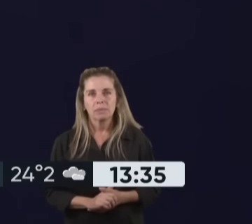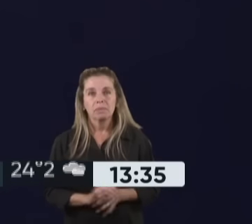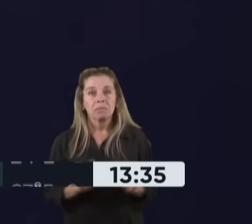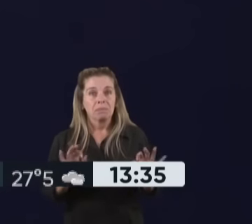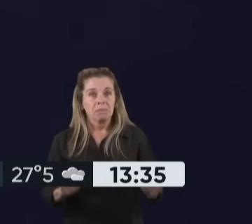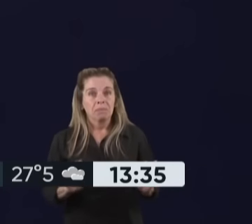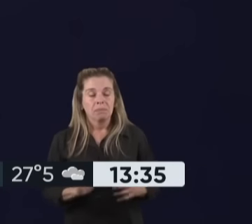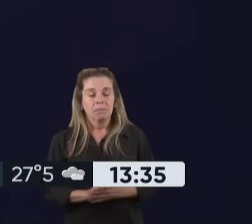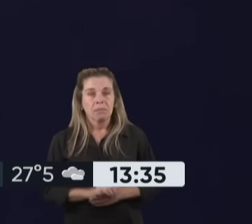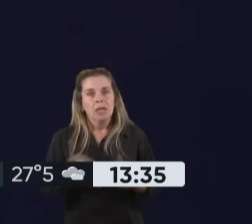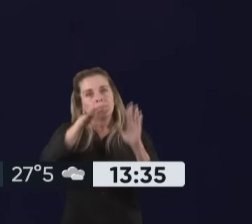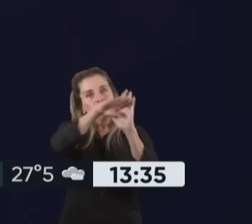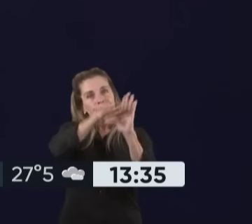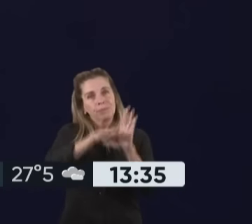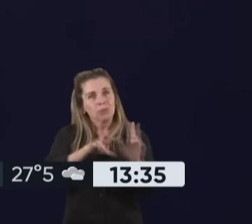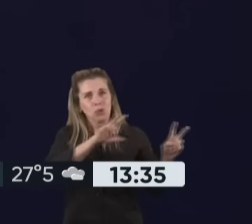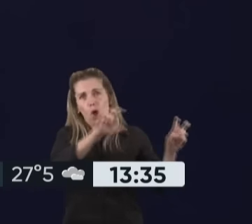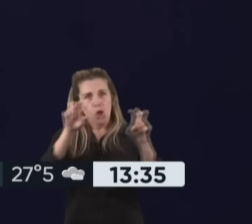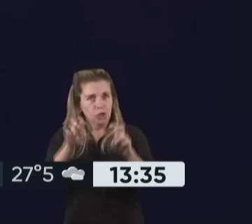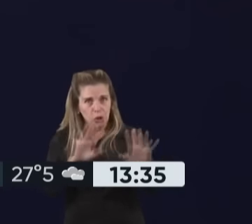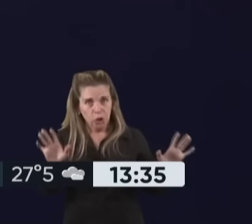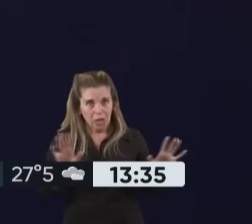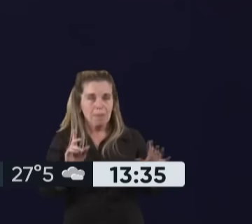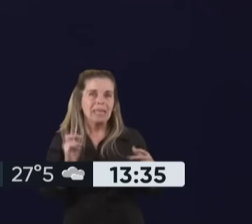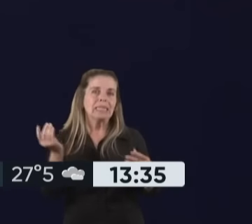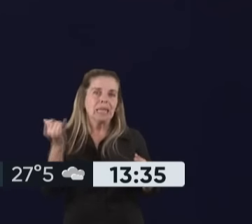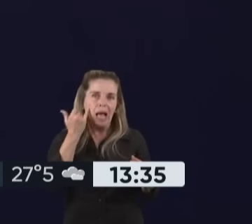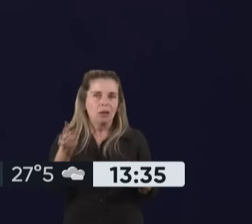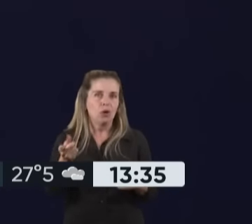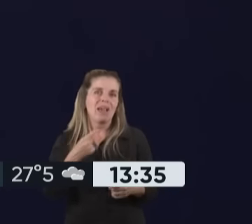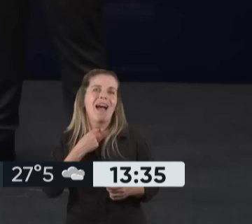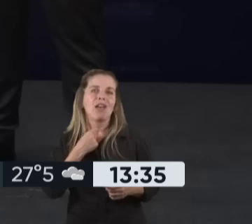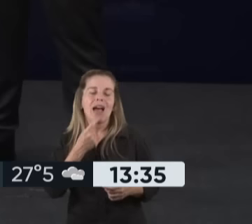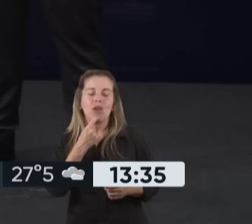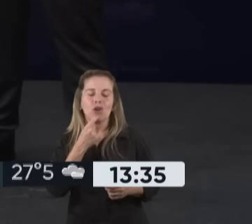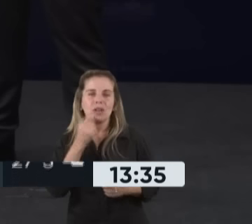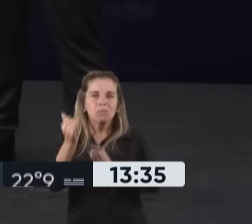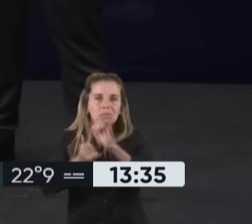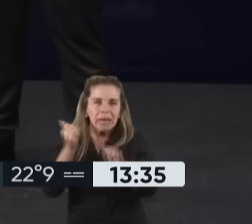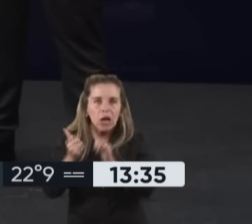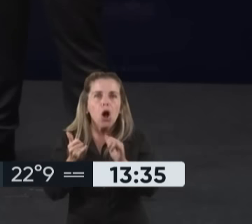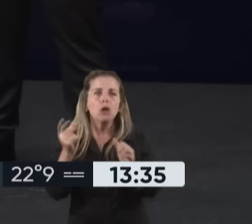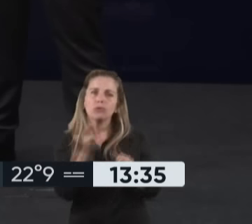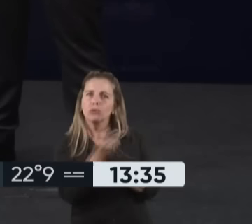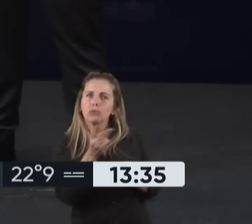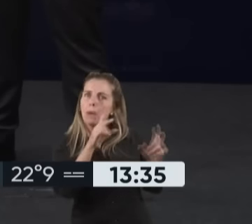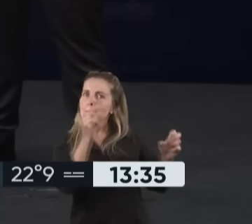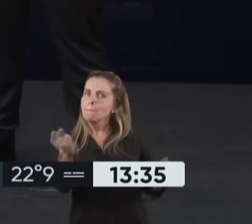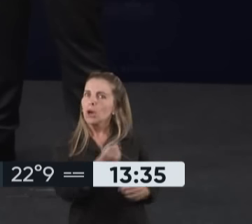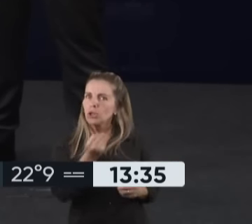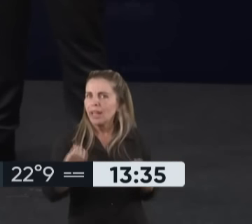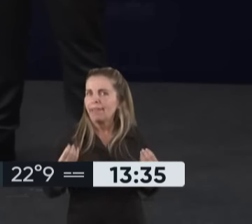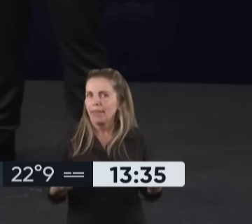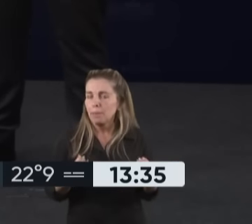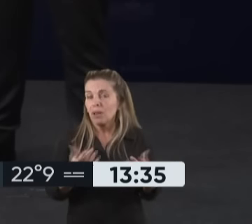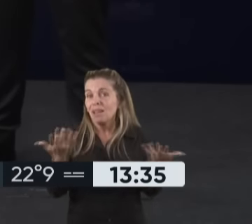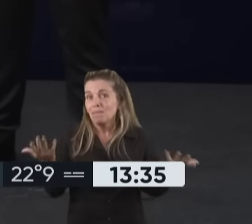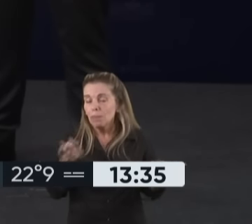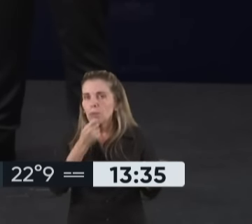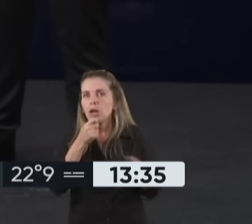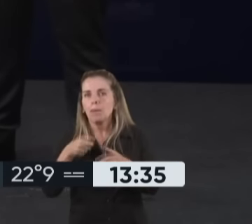Bueno, estos temas, unido a lo que dijo Manuel, que es muy importante, que es que los delitos